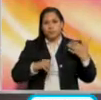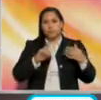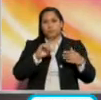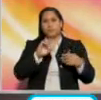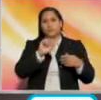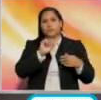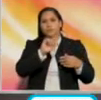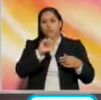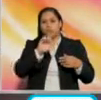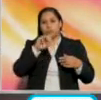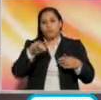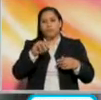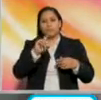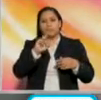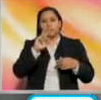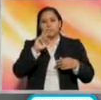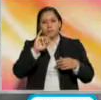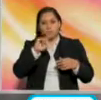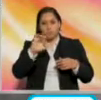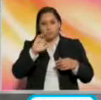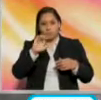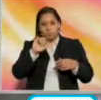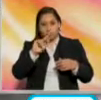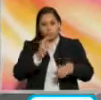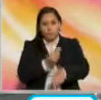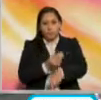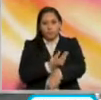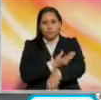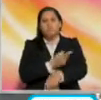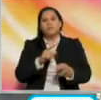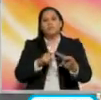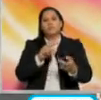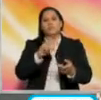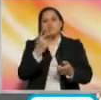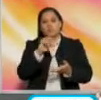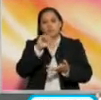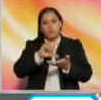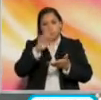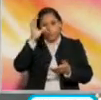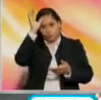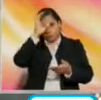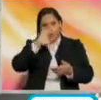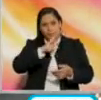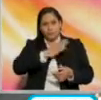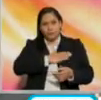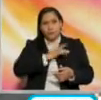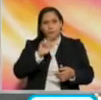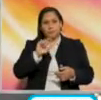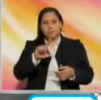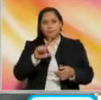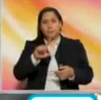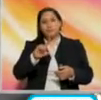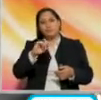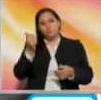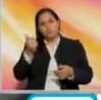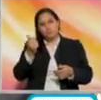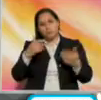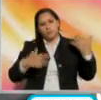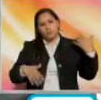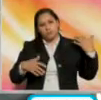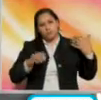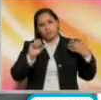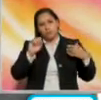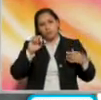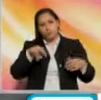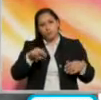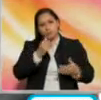Villacoapa. Exacto. El 25 en el Centro Cultural de España y el 27 en el otro Roxon que